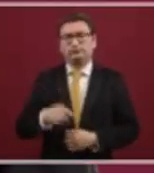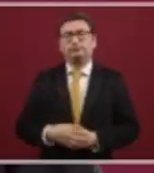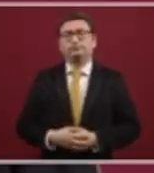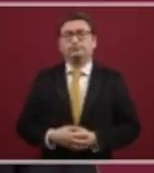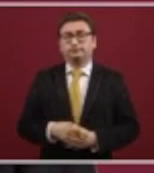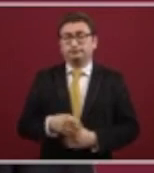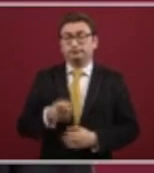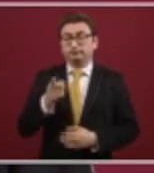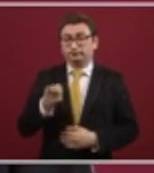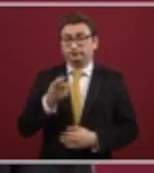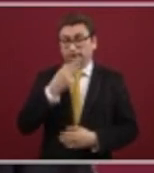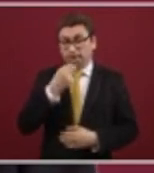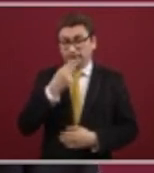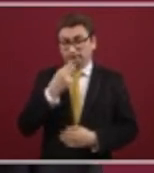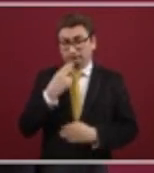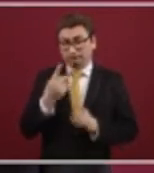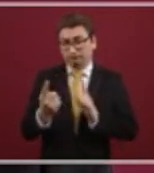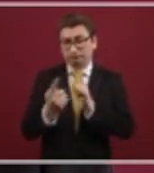para